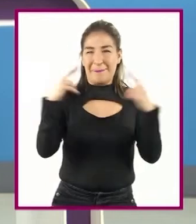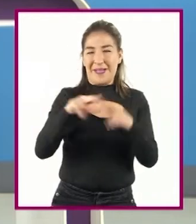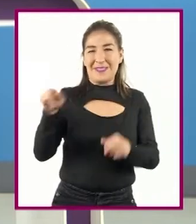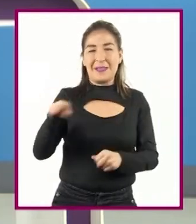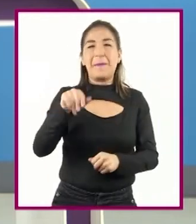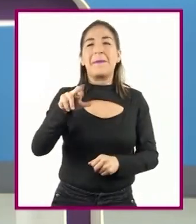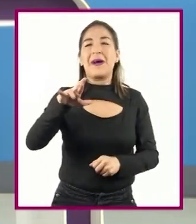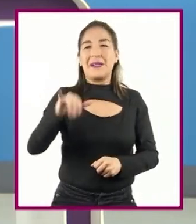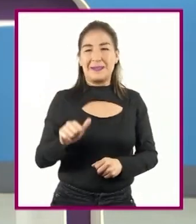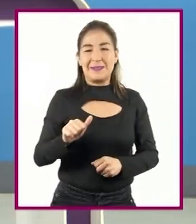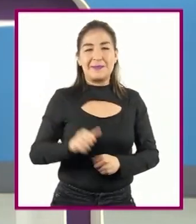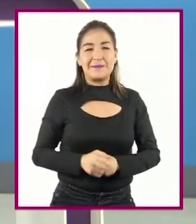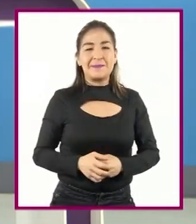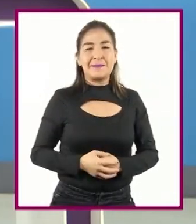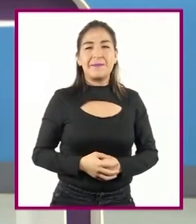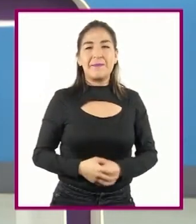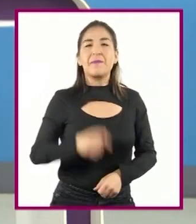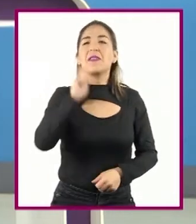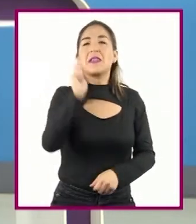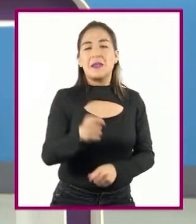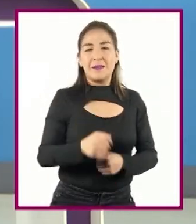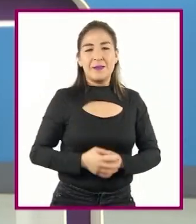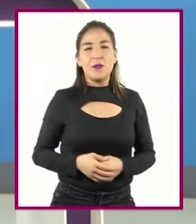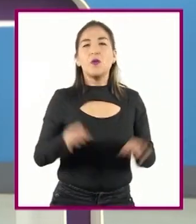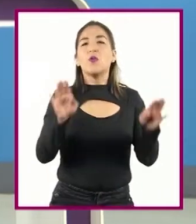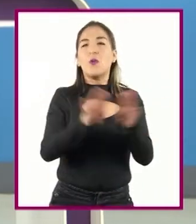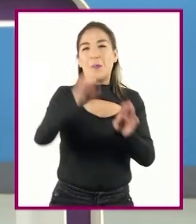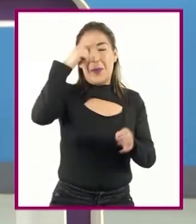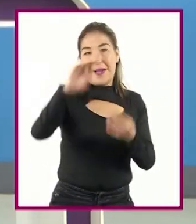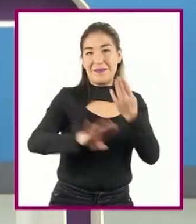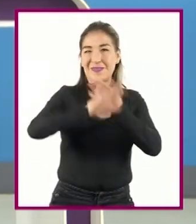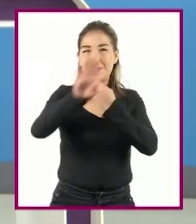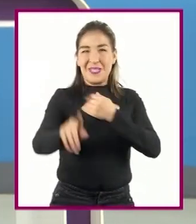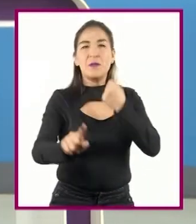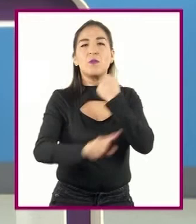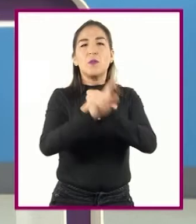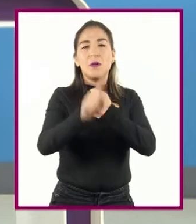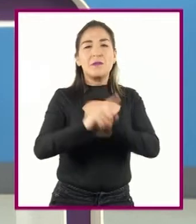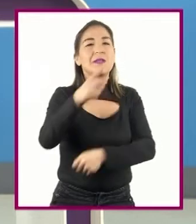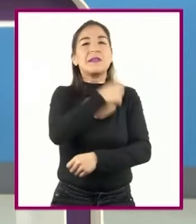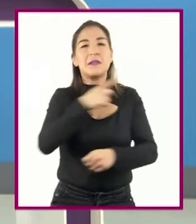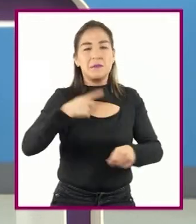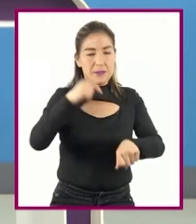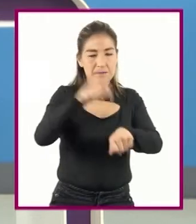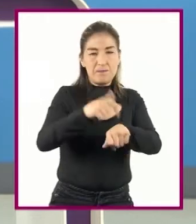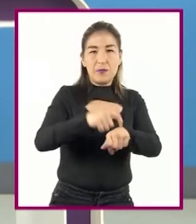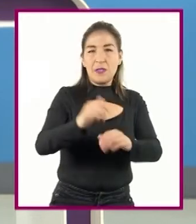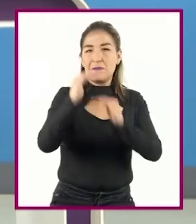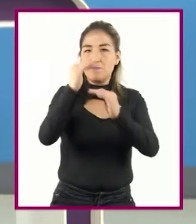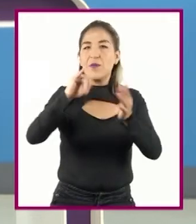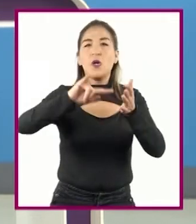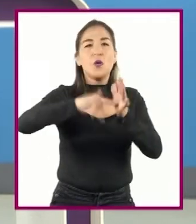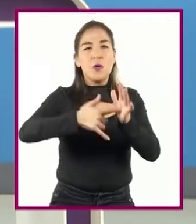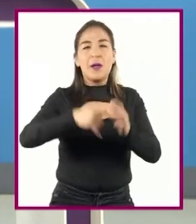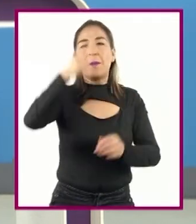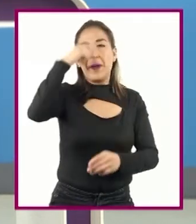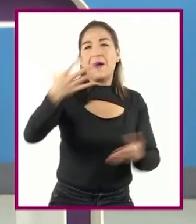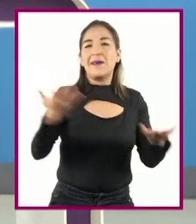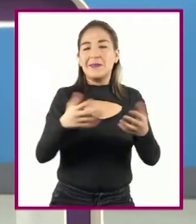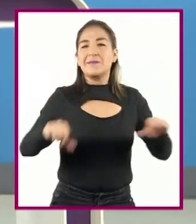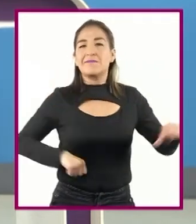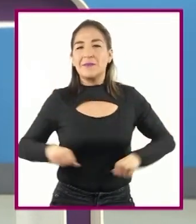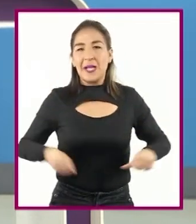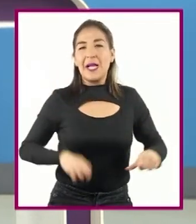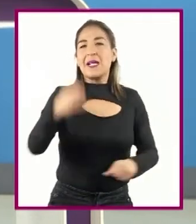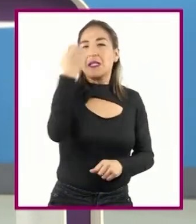Mari, una manera de evitar los conflictos es establecer horarios para realizar las actividades